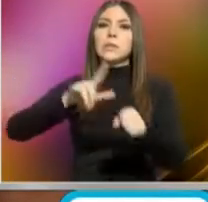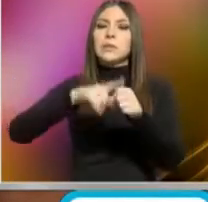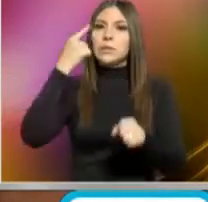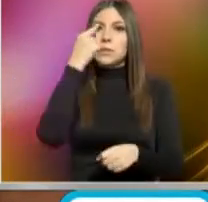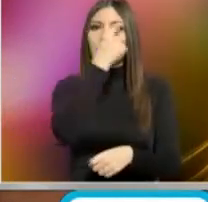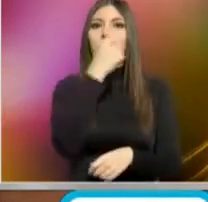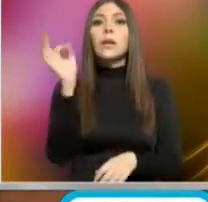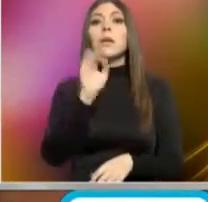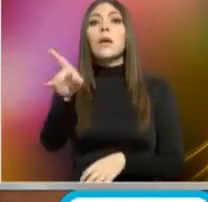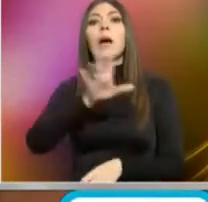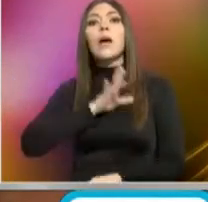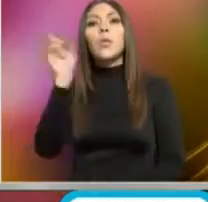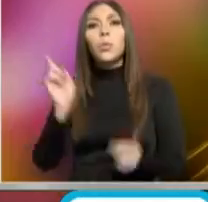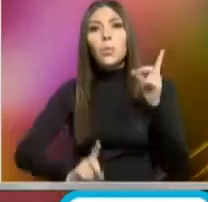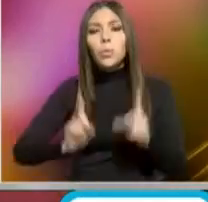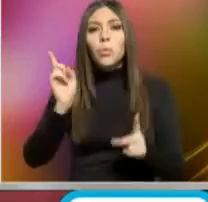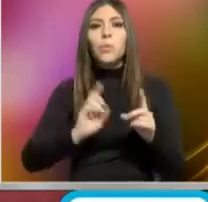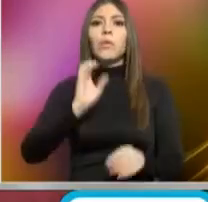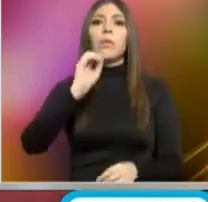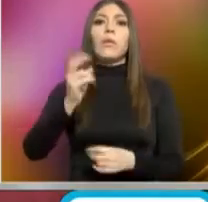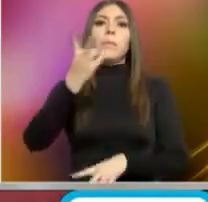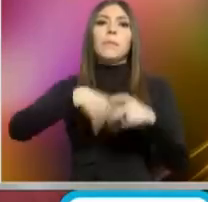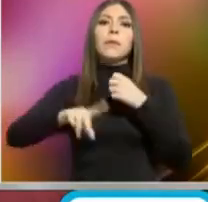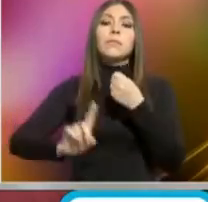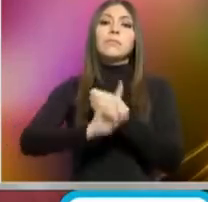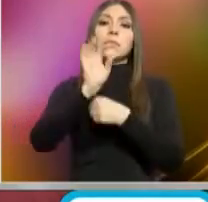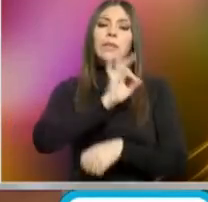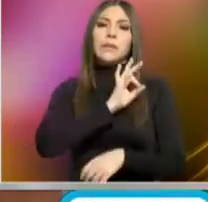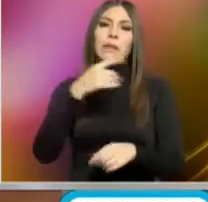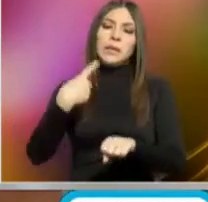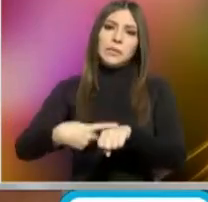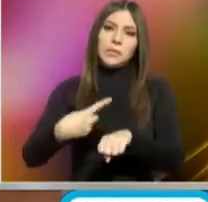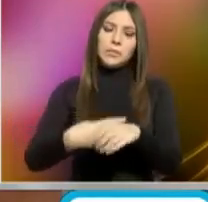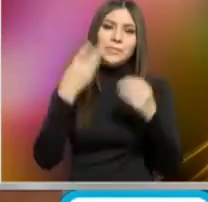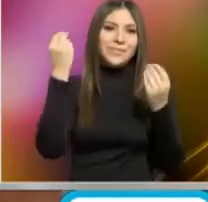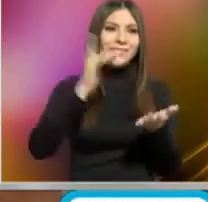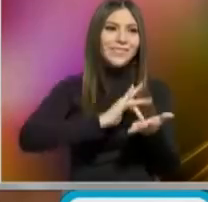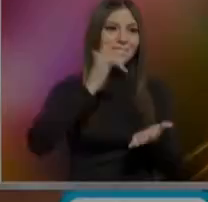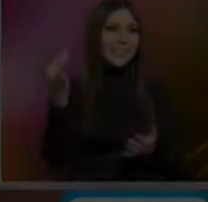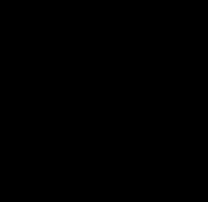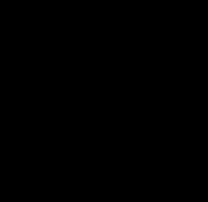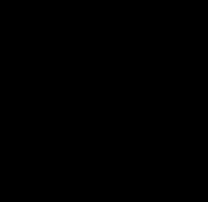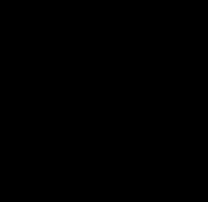cualquier duda, ante cualquier posibilidad de Sí. una enfermedad. Muchísimas Así gracias. es. ¿De qué a ustedes? Muchas gracias, Mucho gusto. doctor.